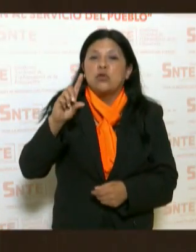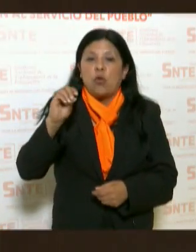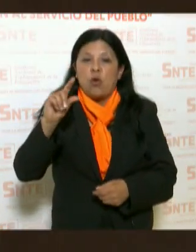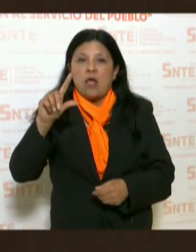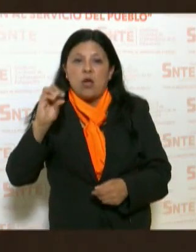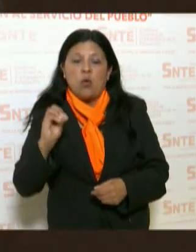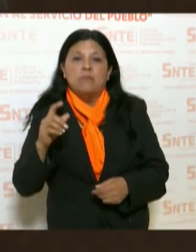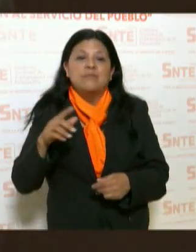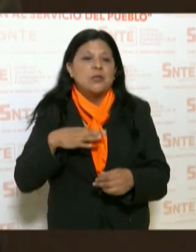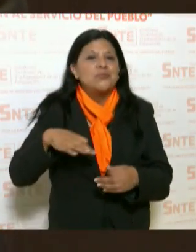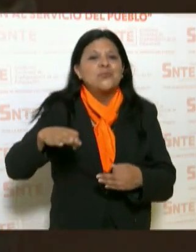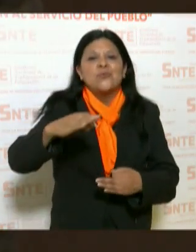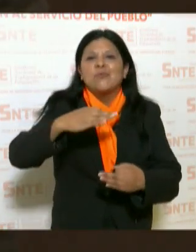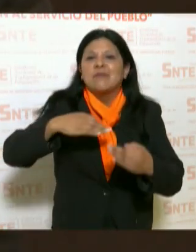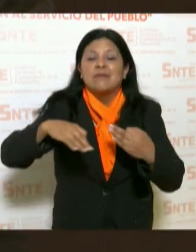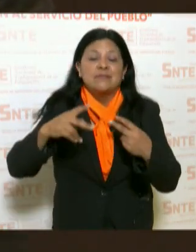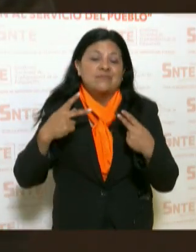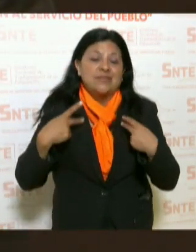También